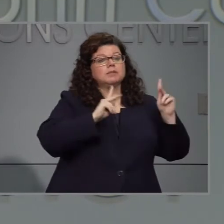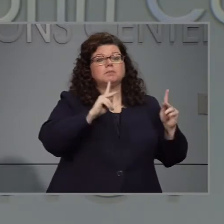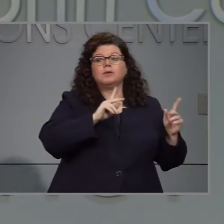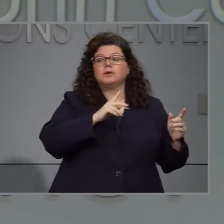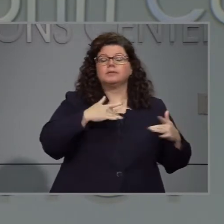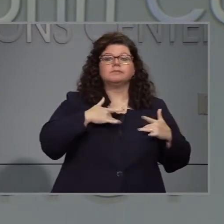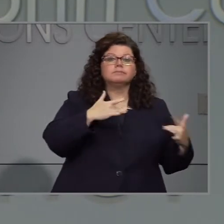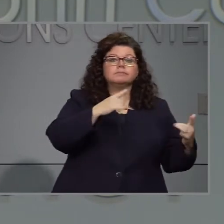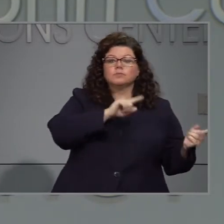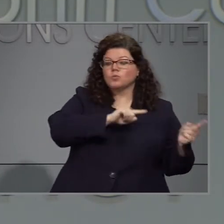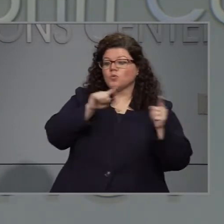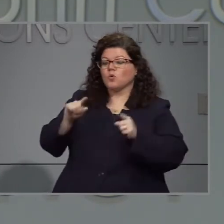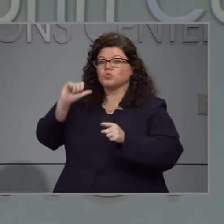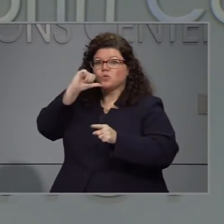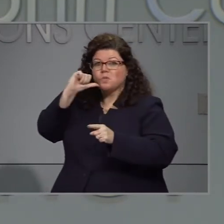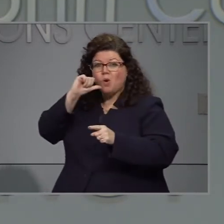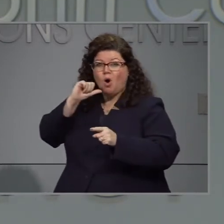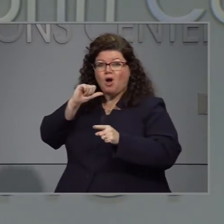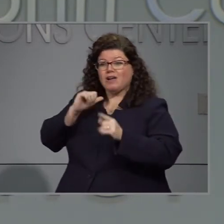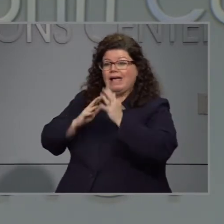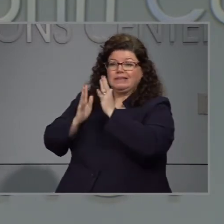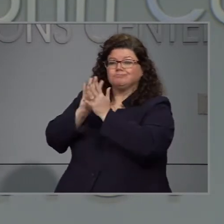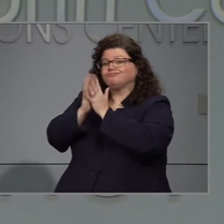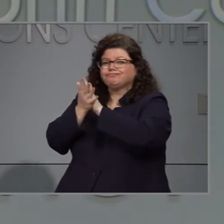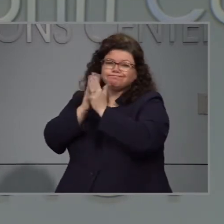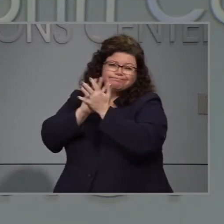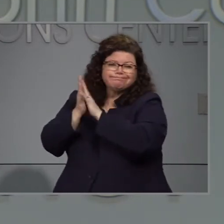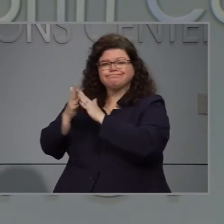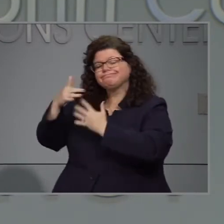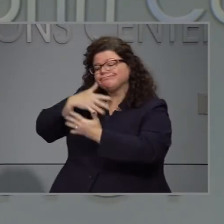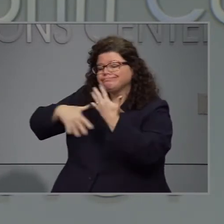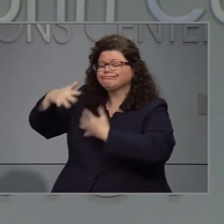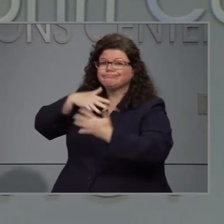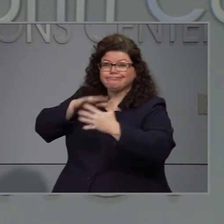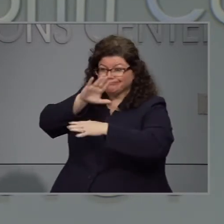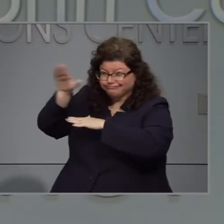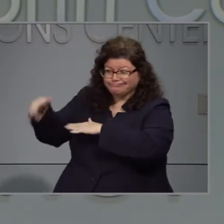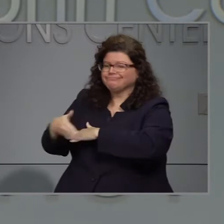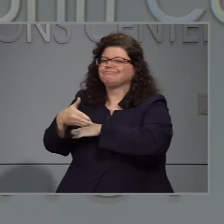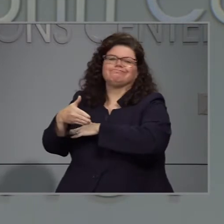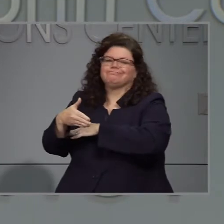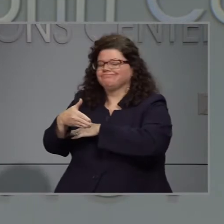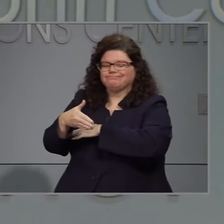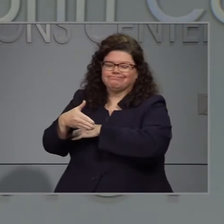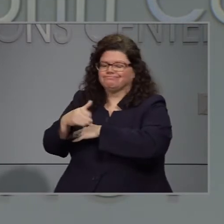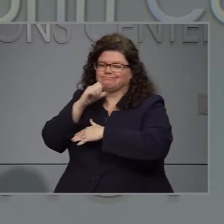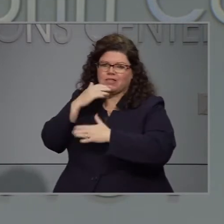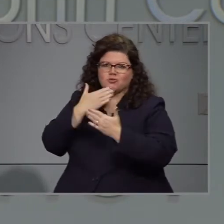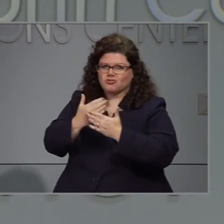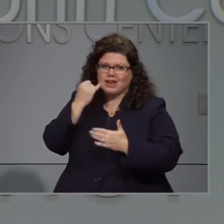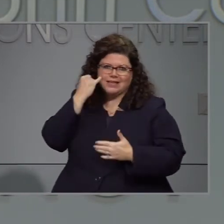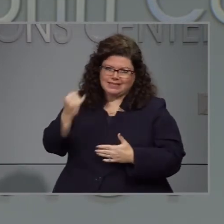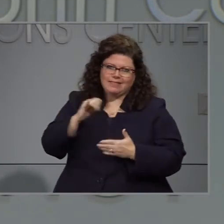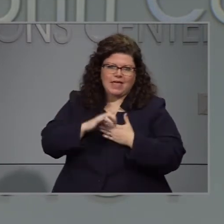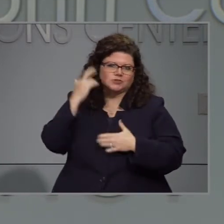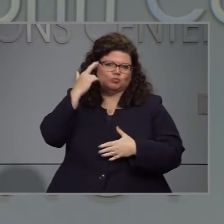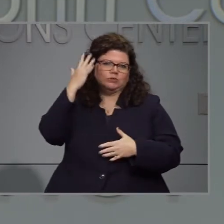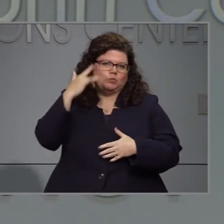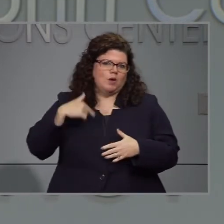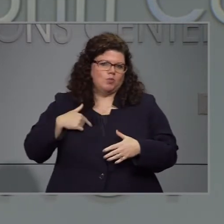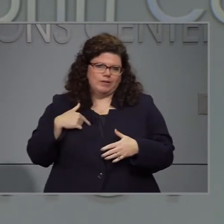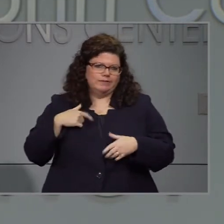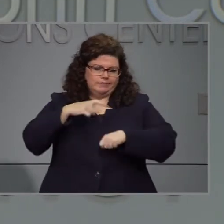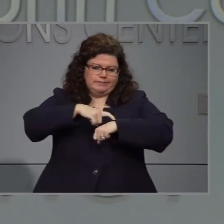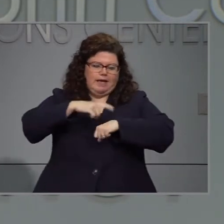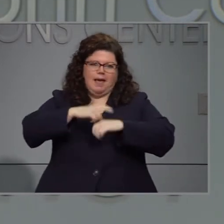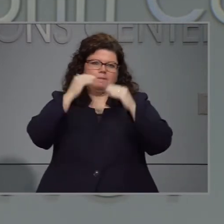tarde. La idea es reducir la propagación del virus para asegurar que reduzcamos las cifras